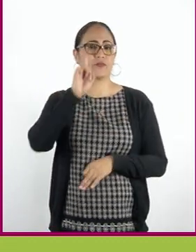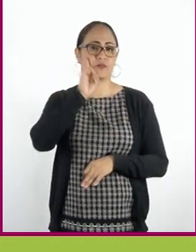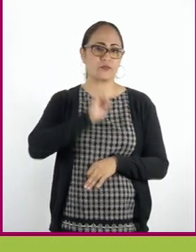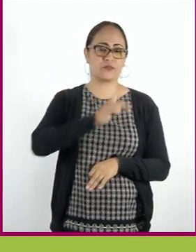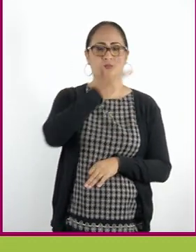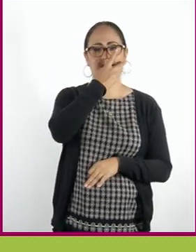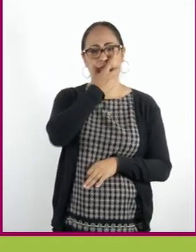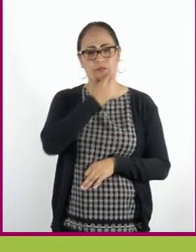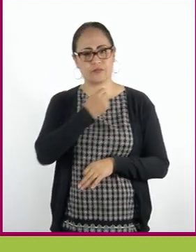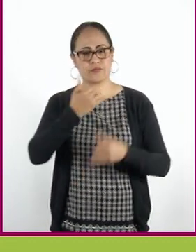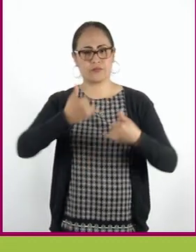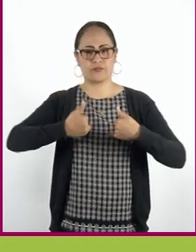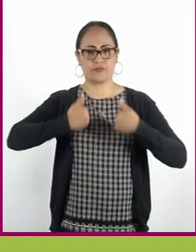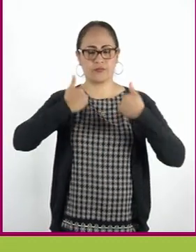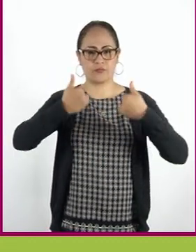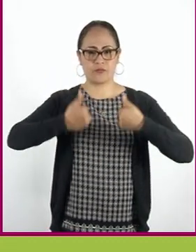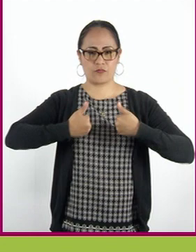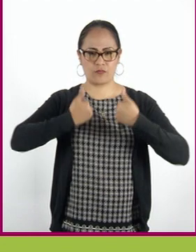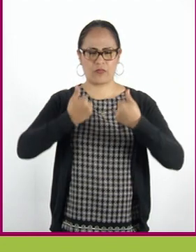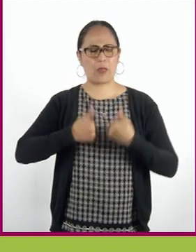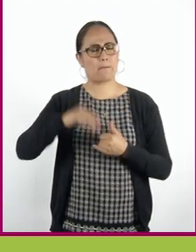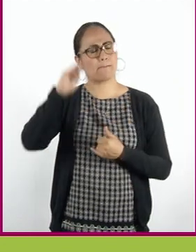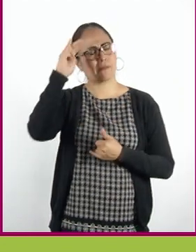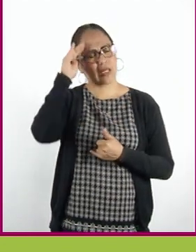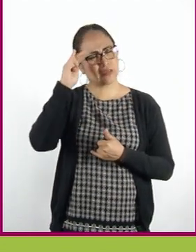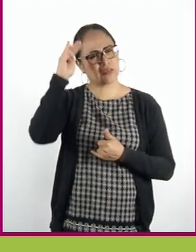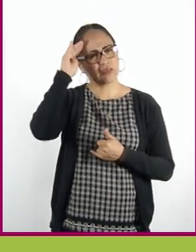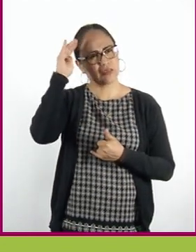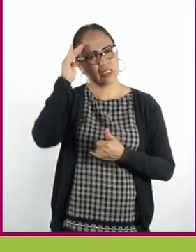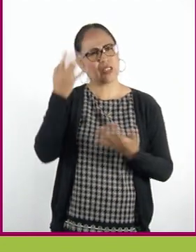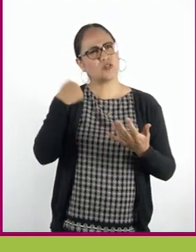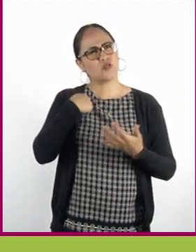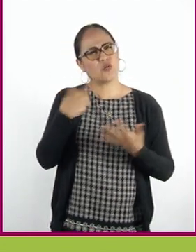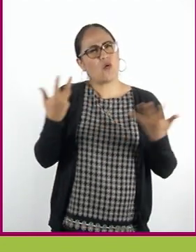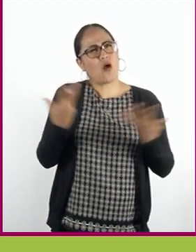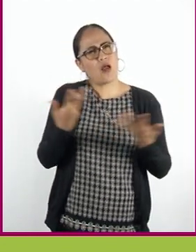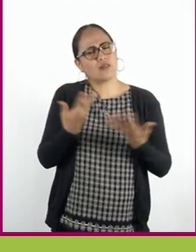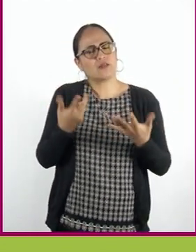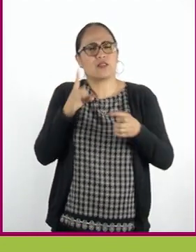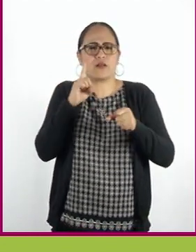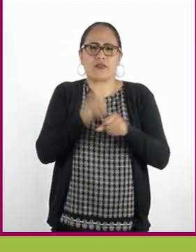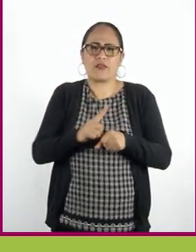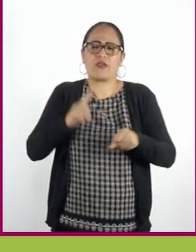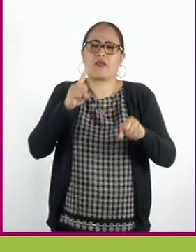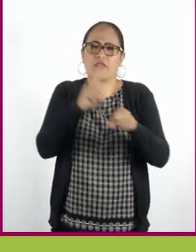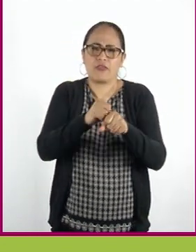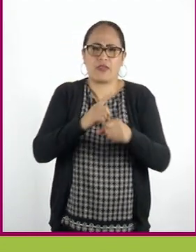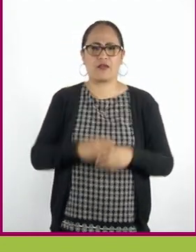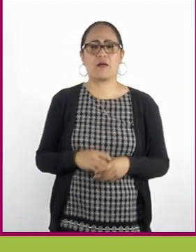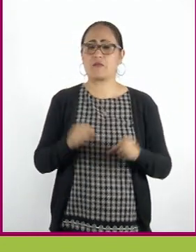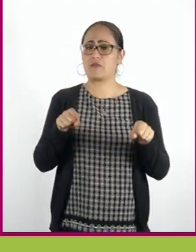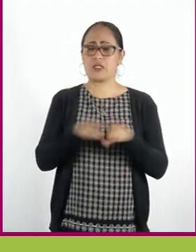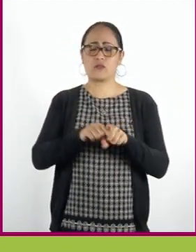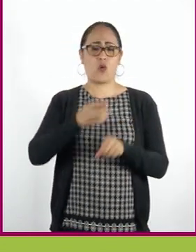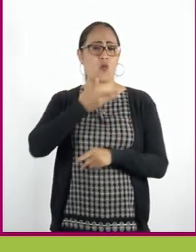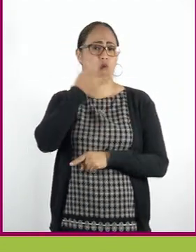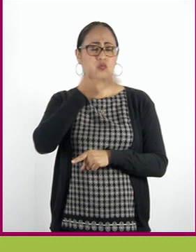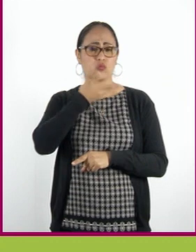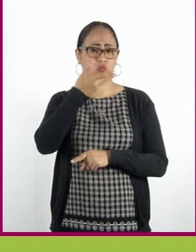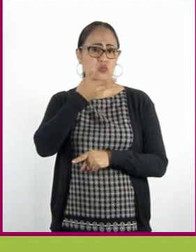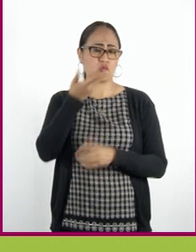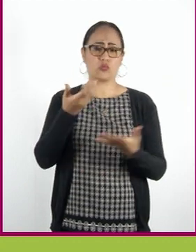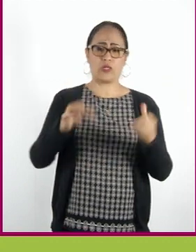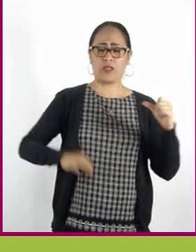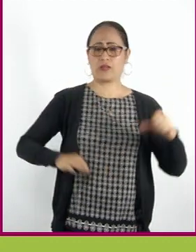adolescentes reformulen lo que llevan a cabo en el día a día. Deben de adaptar sus costumbres, su